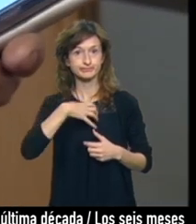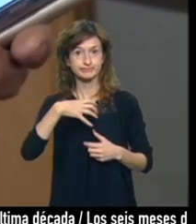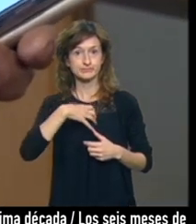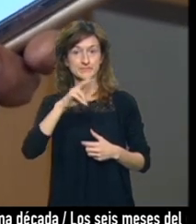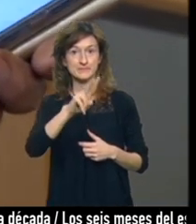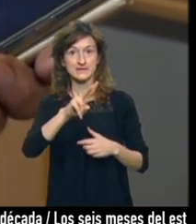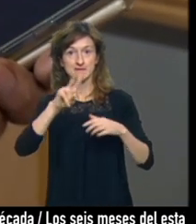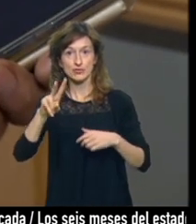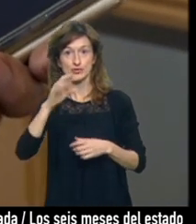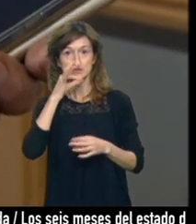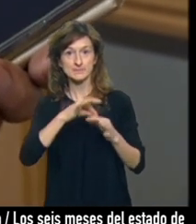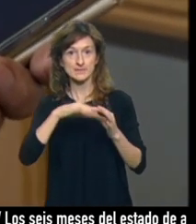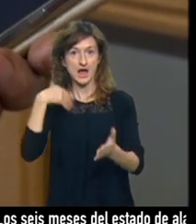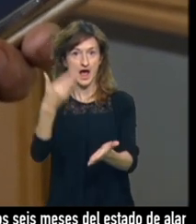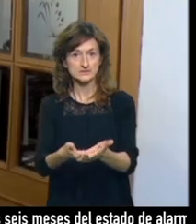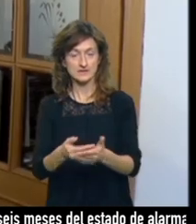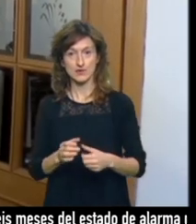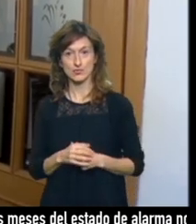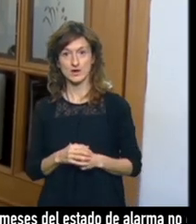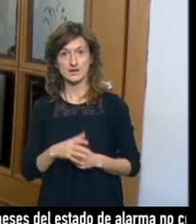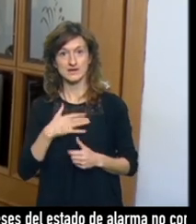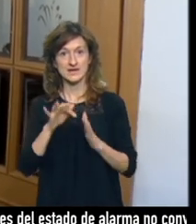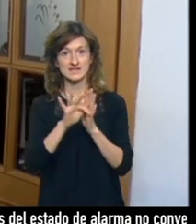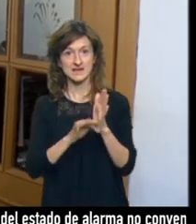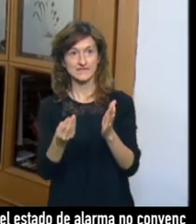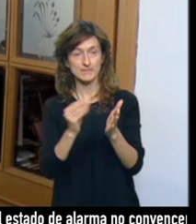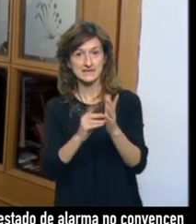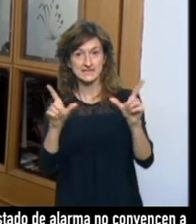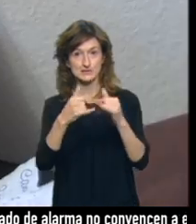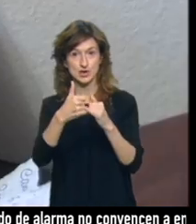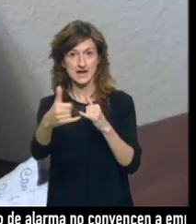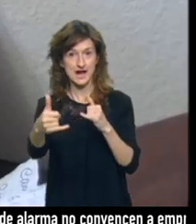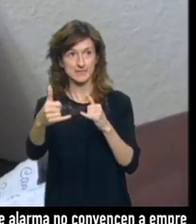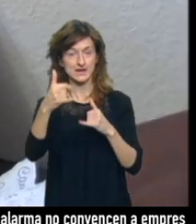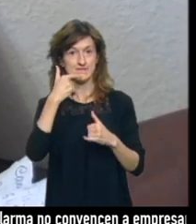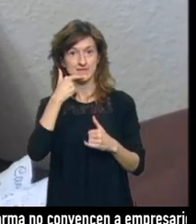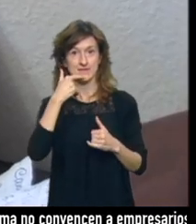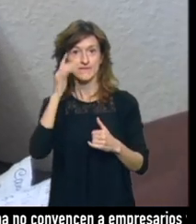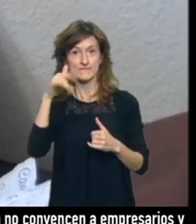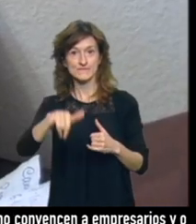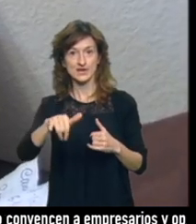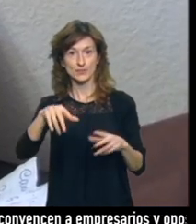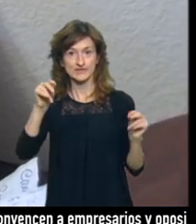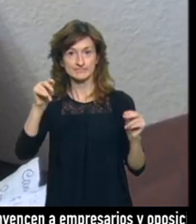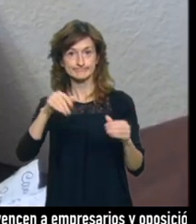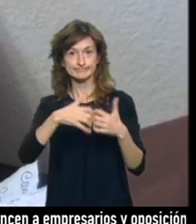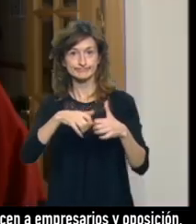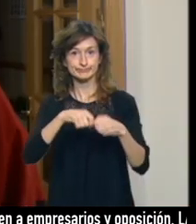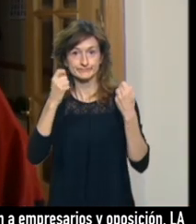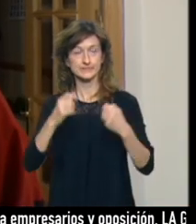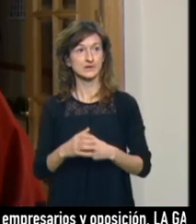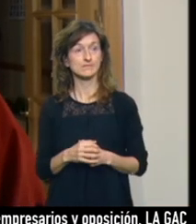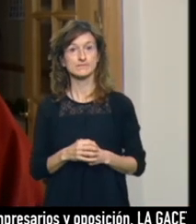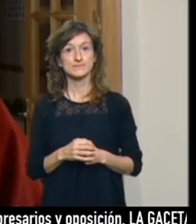desde el 22 de septiembre. Quiso ampliar su tarifa con televisión por cable y se quedó sin fijo. Harto de todos los días